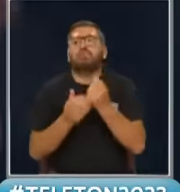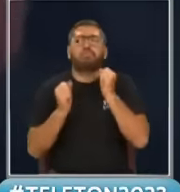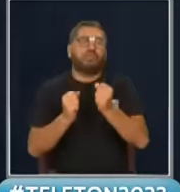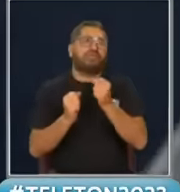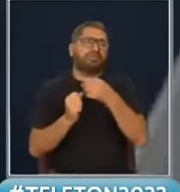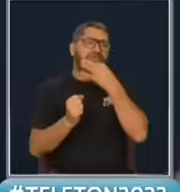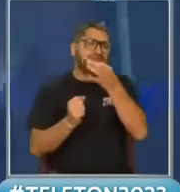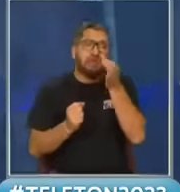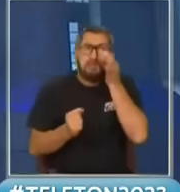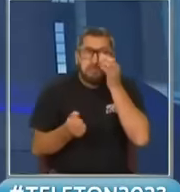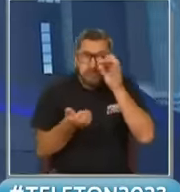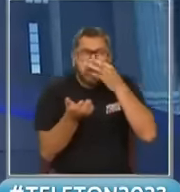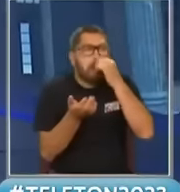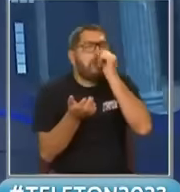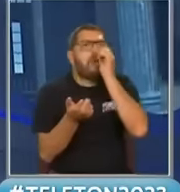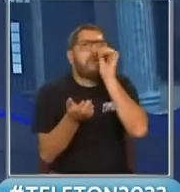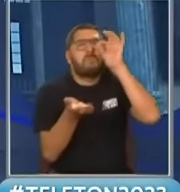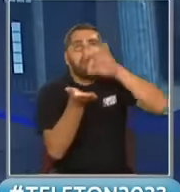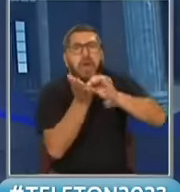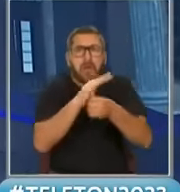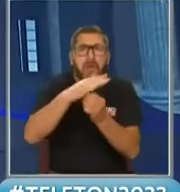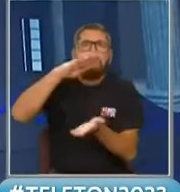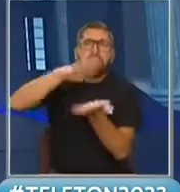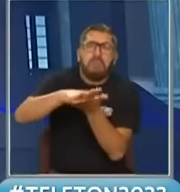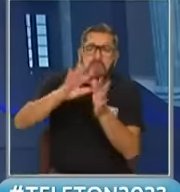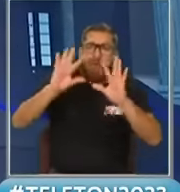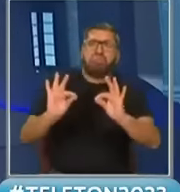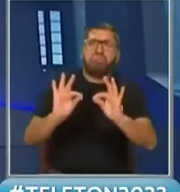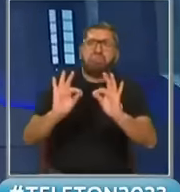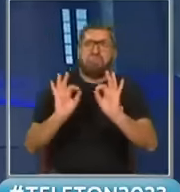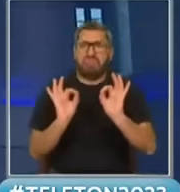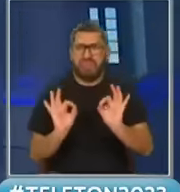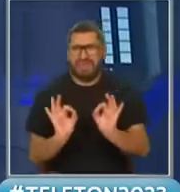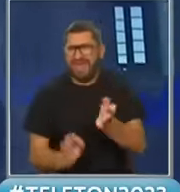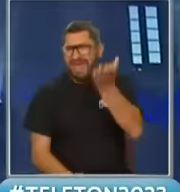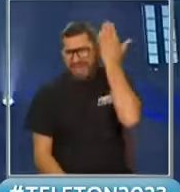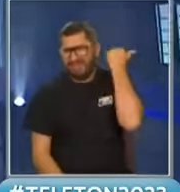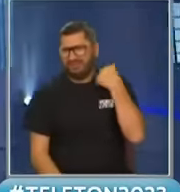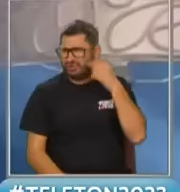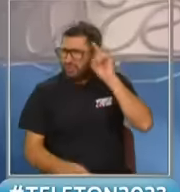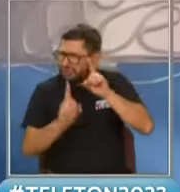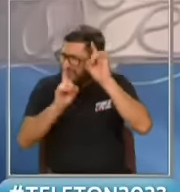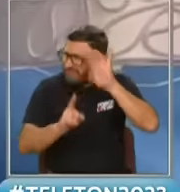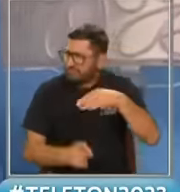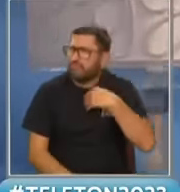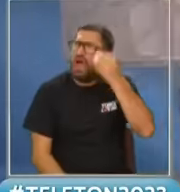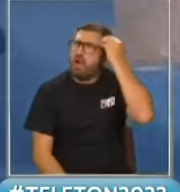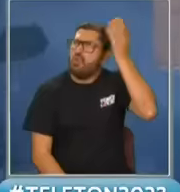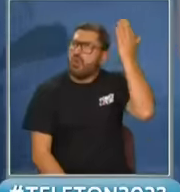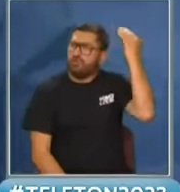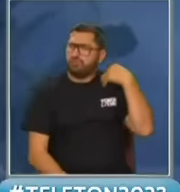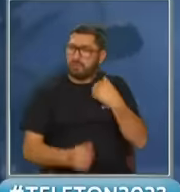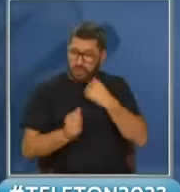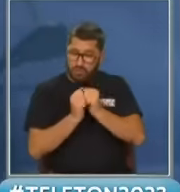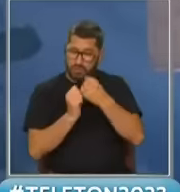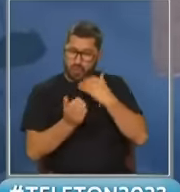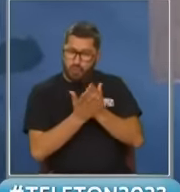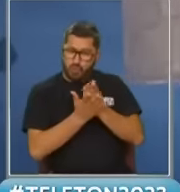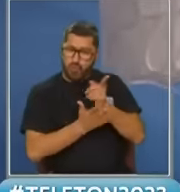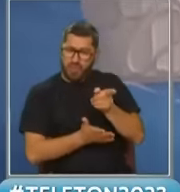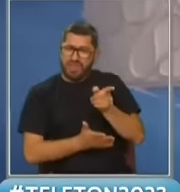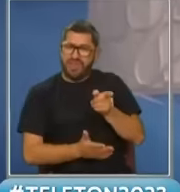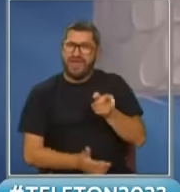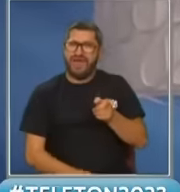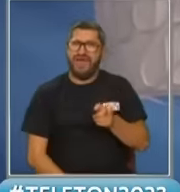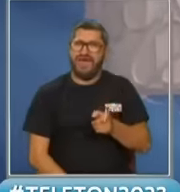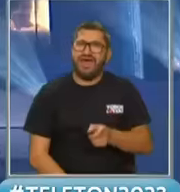era terrible, era lindo, mi época. ¿Alguien se sabe? Yo me acuerdo, por ejemplo, mi escuela, esta la barra de la 442, mira, yo era